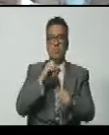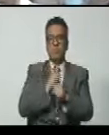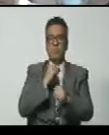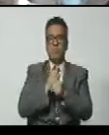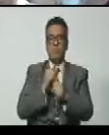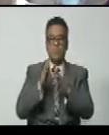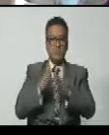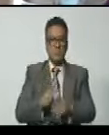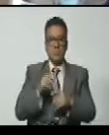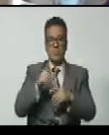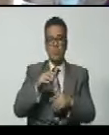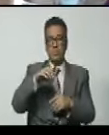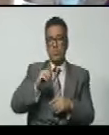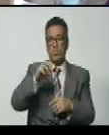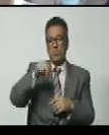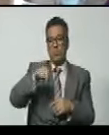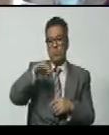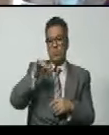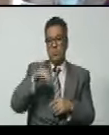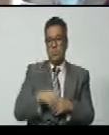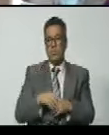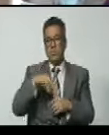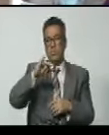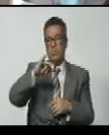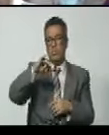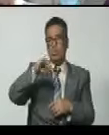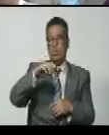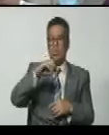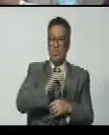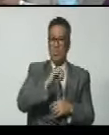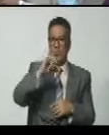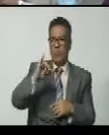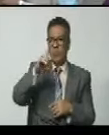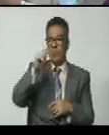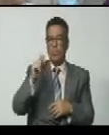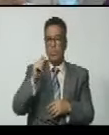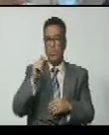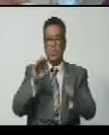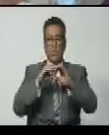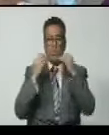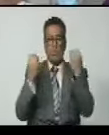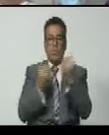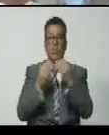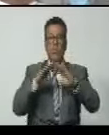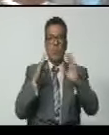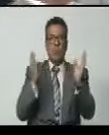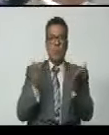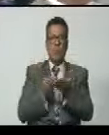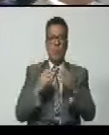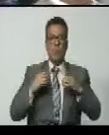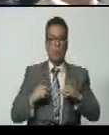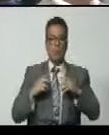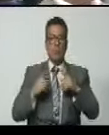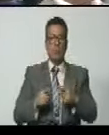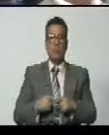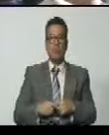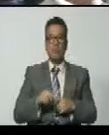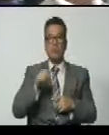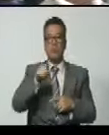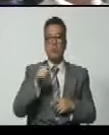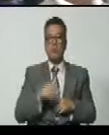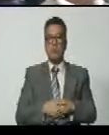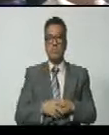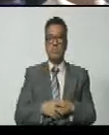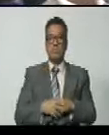Trabajo, la OIT, ¿no? Y la Organización Mundial de la Salud. Nada más que